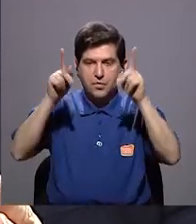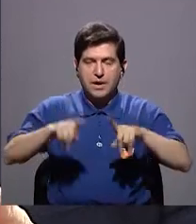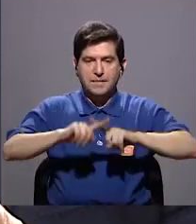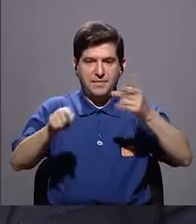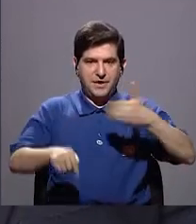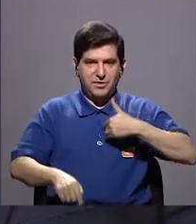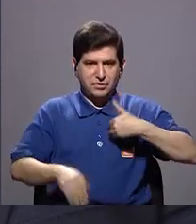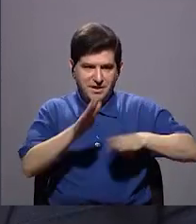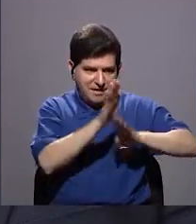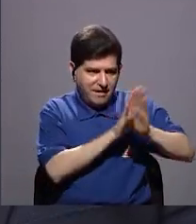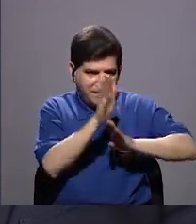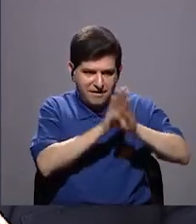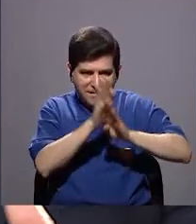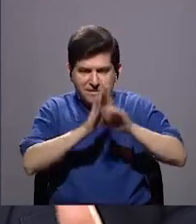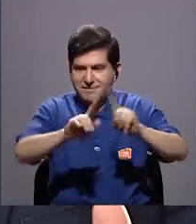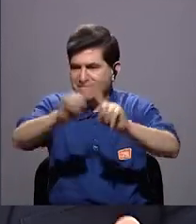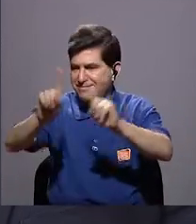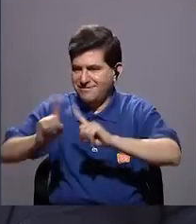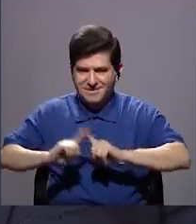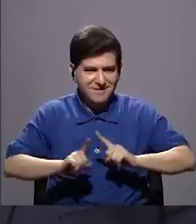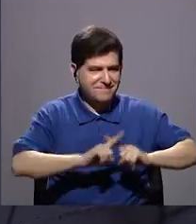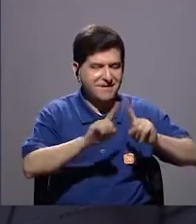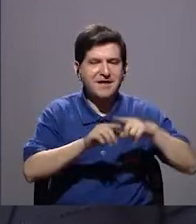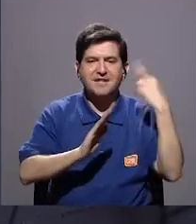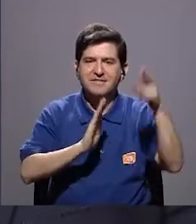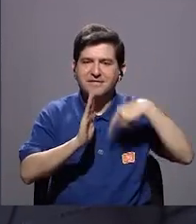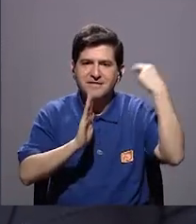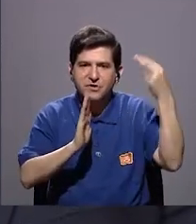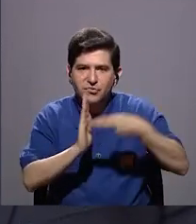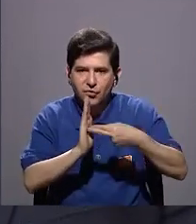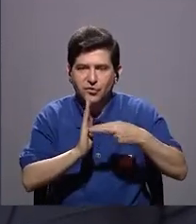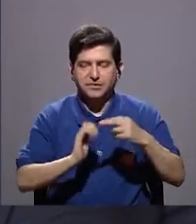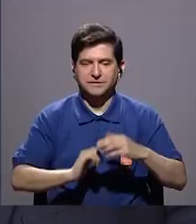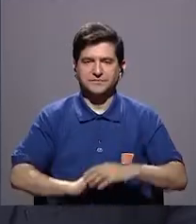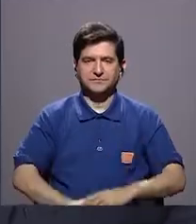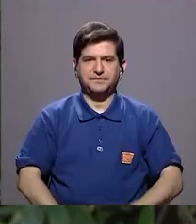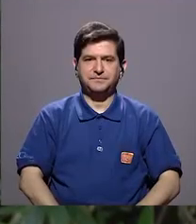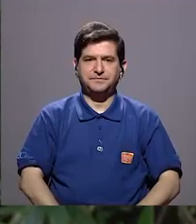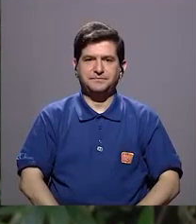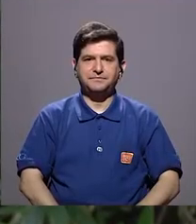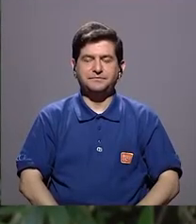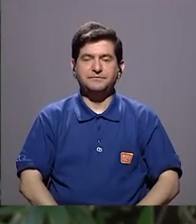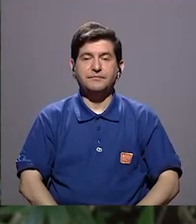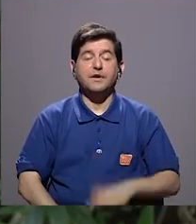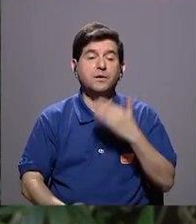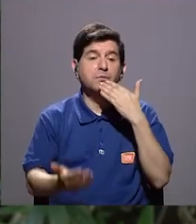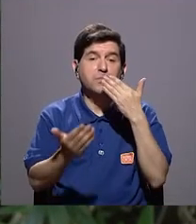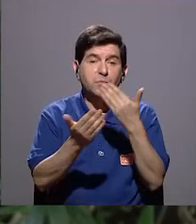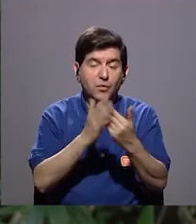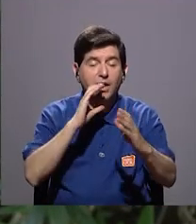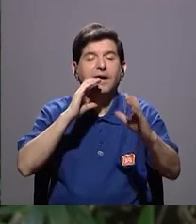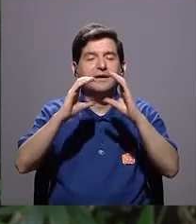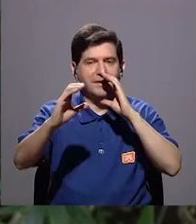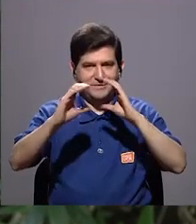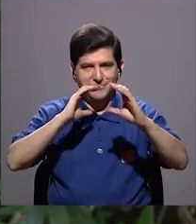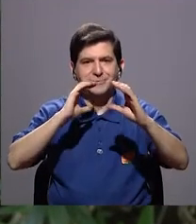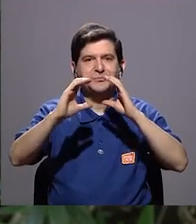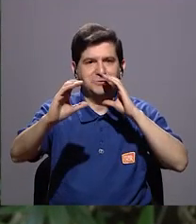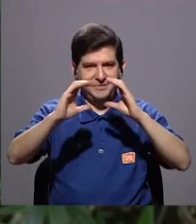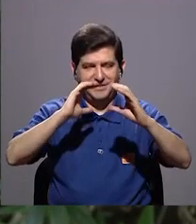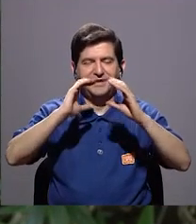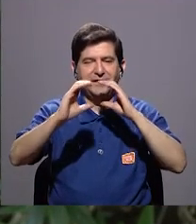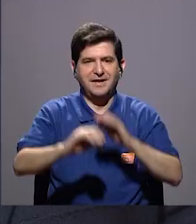pero vamos a tener que desarrollar diferentes papeles, ¿verdad? Correcto. Que haya una buena